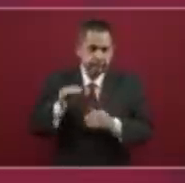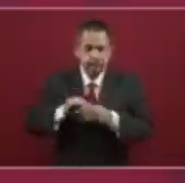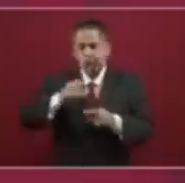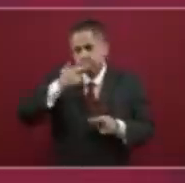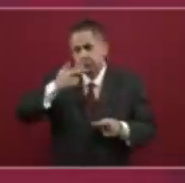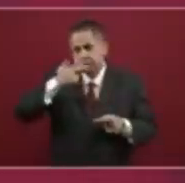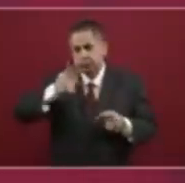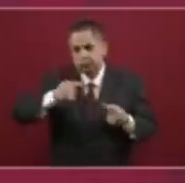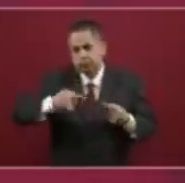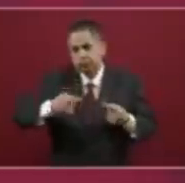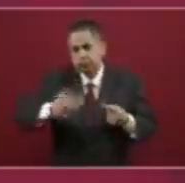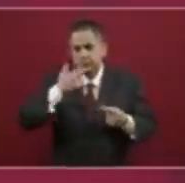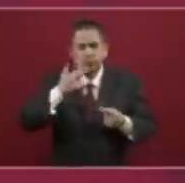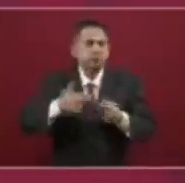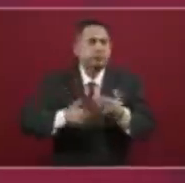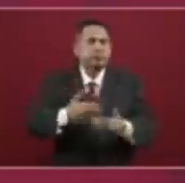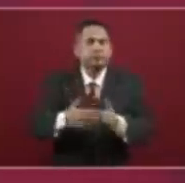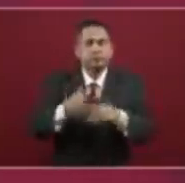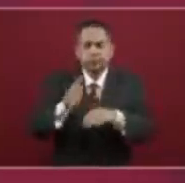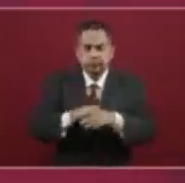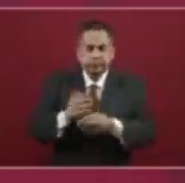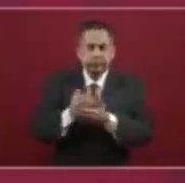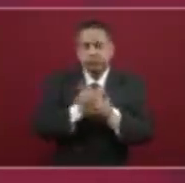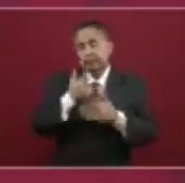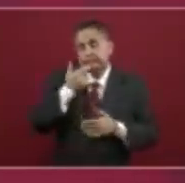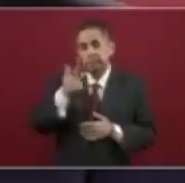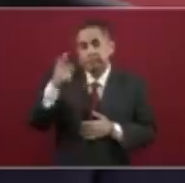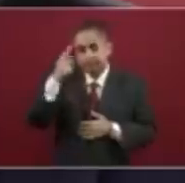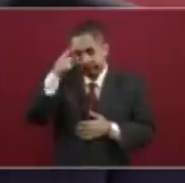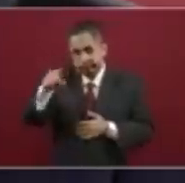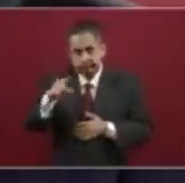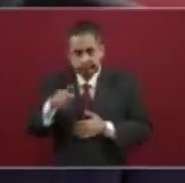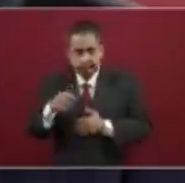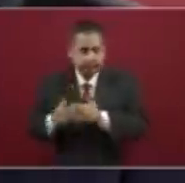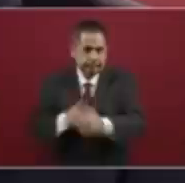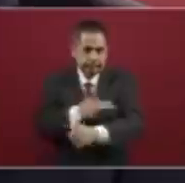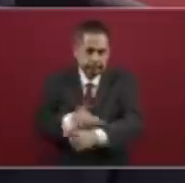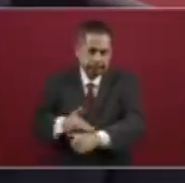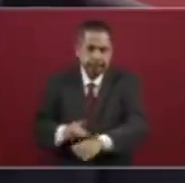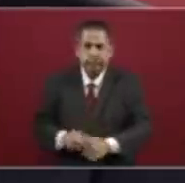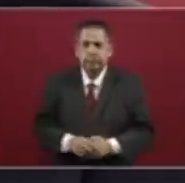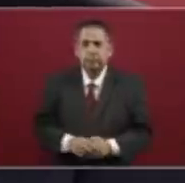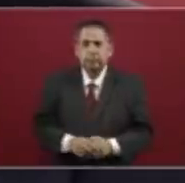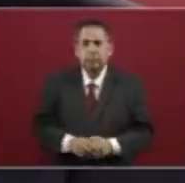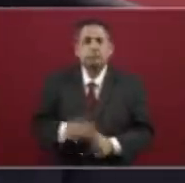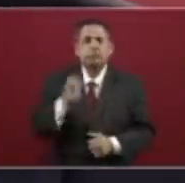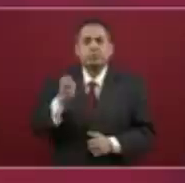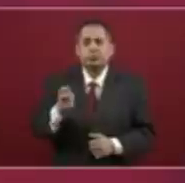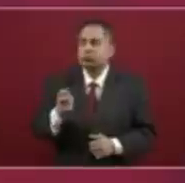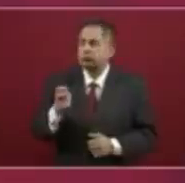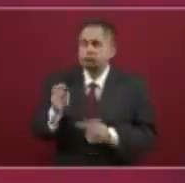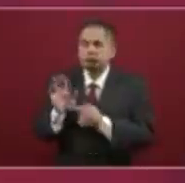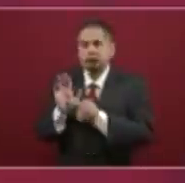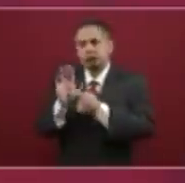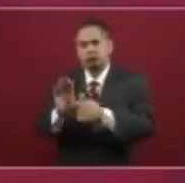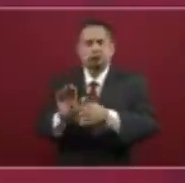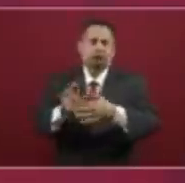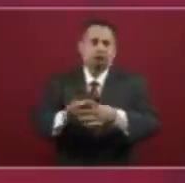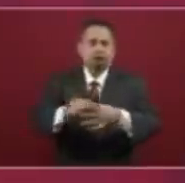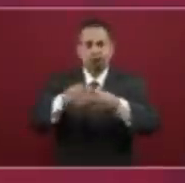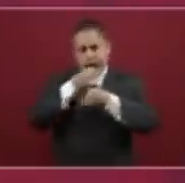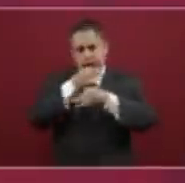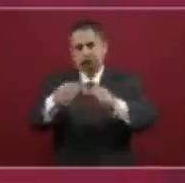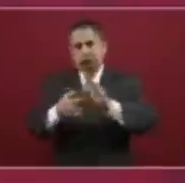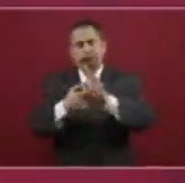mejorando, actualizando, enriqueciendo en el proceso. Esto es lo que podemos comentar.